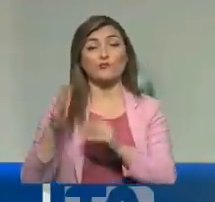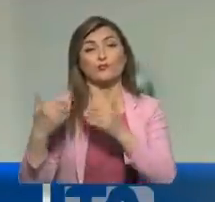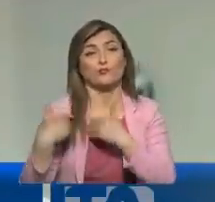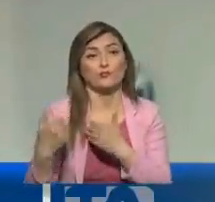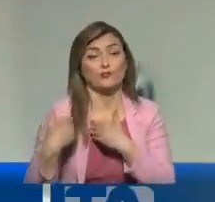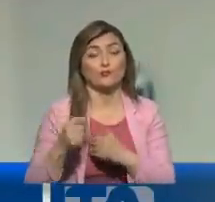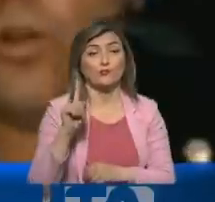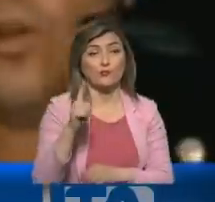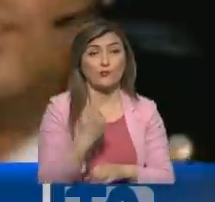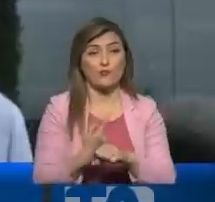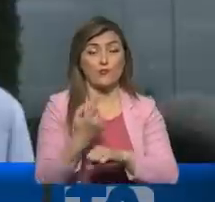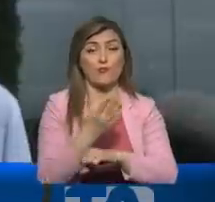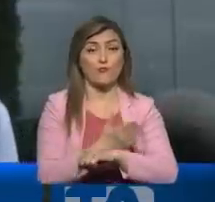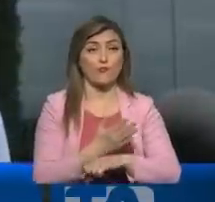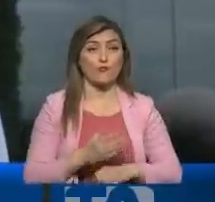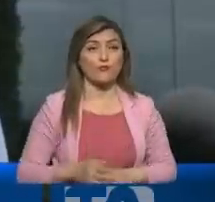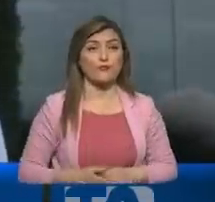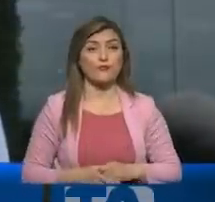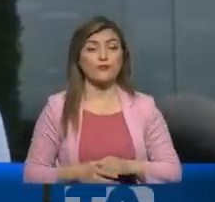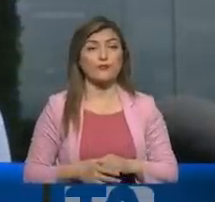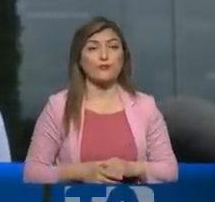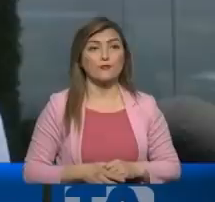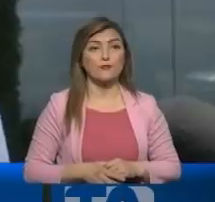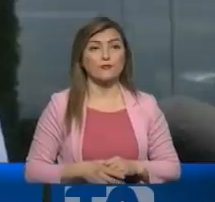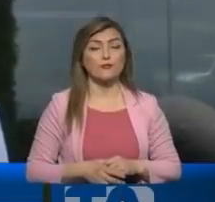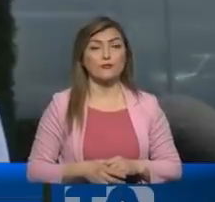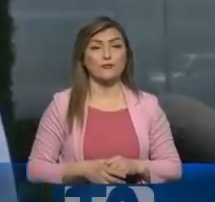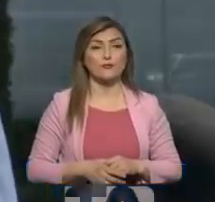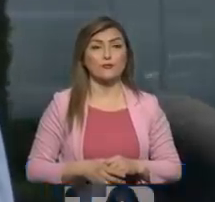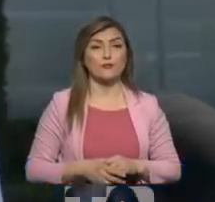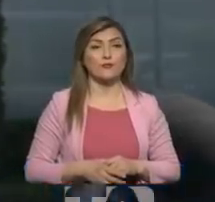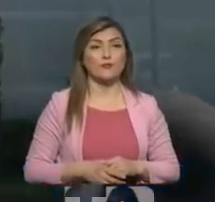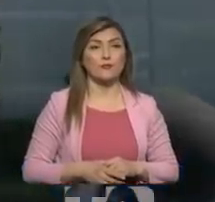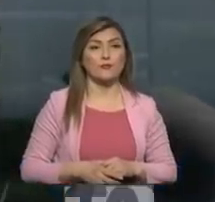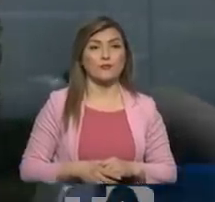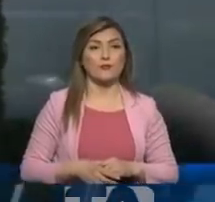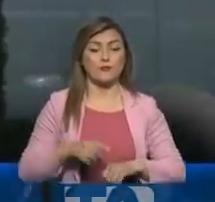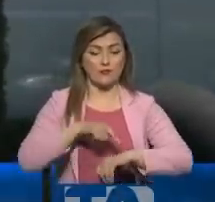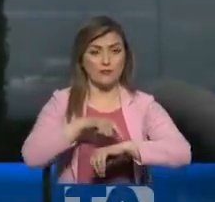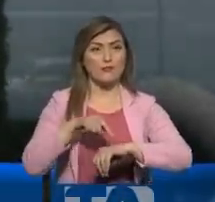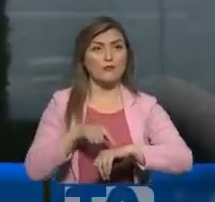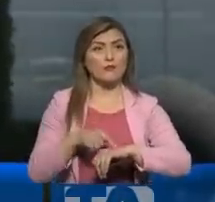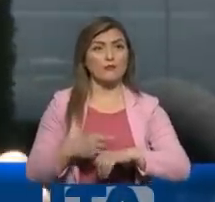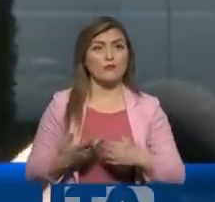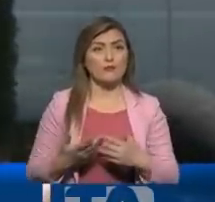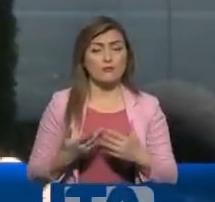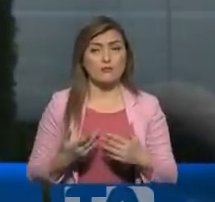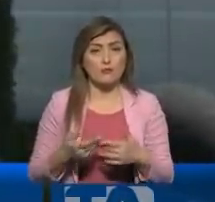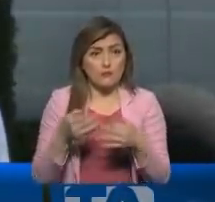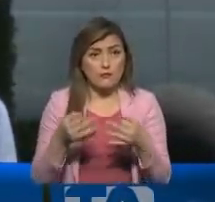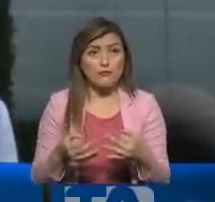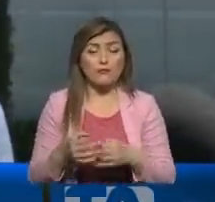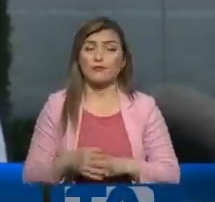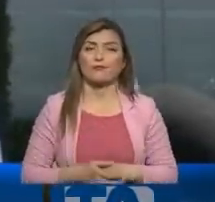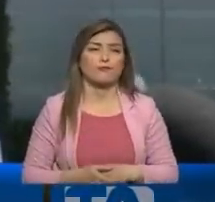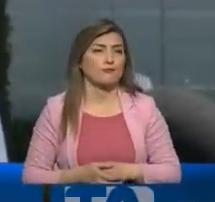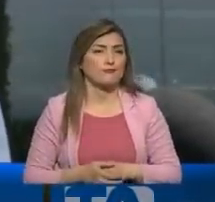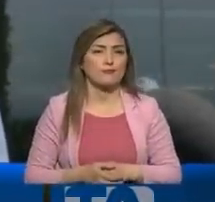tan solo una hora antes. Los tiempos fueron tan violentos que en un